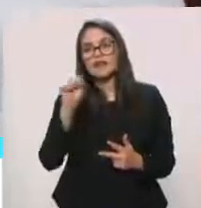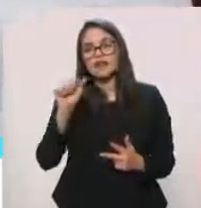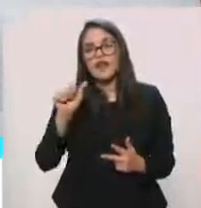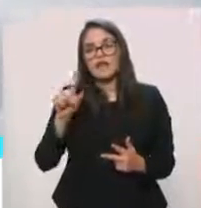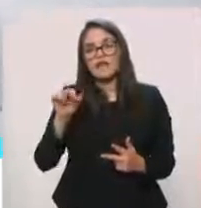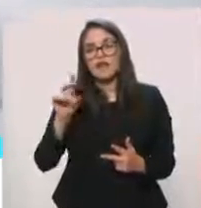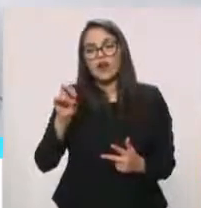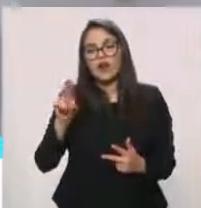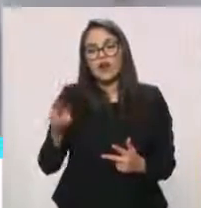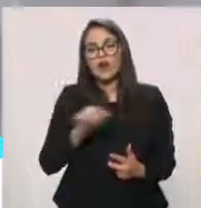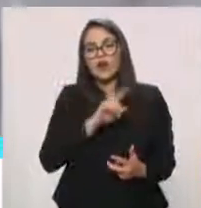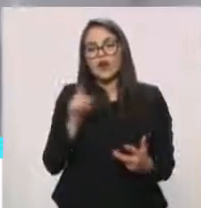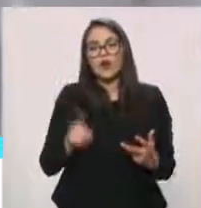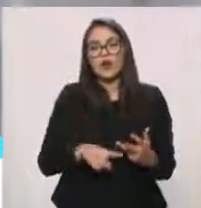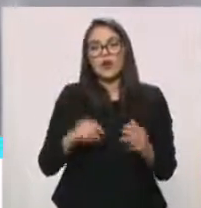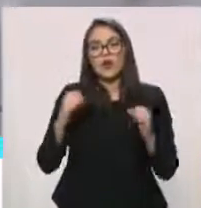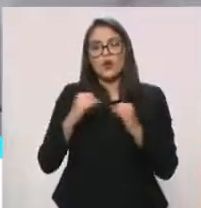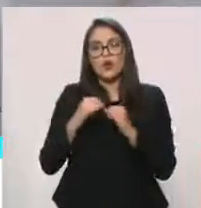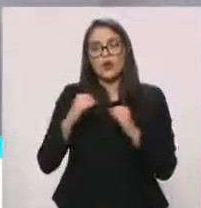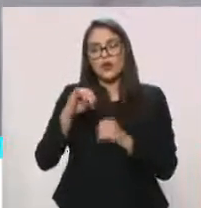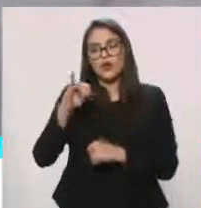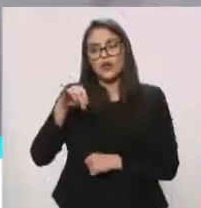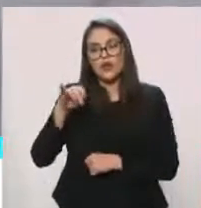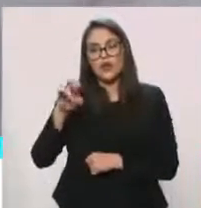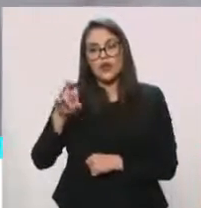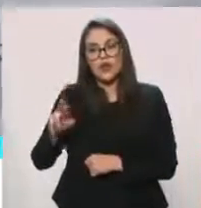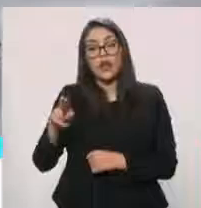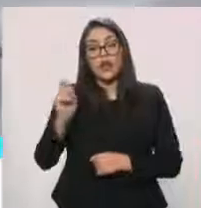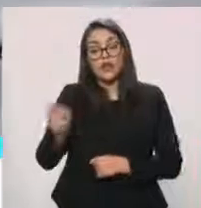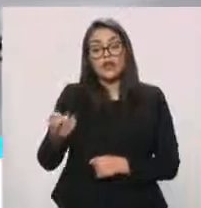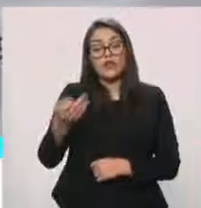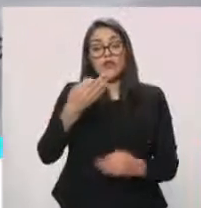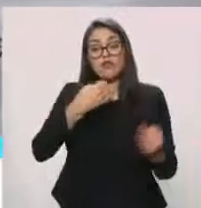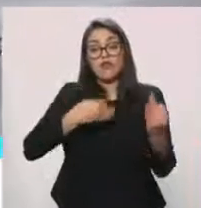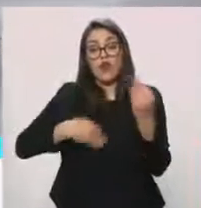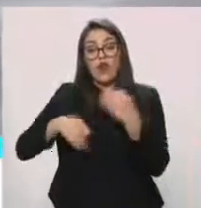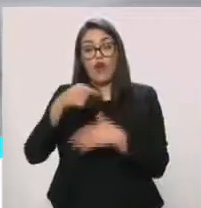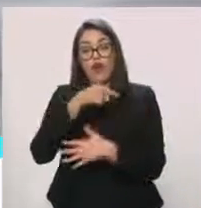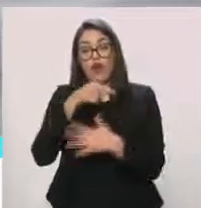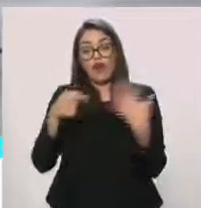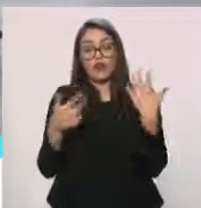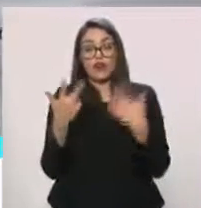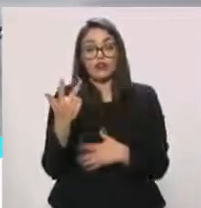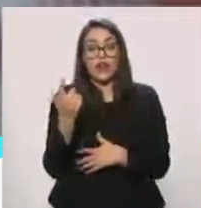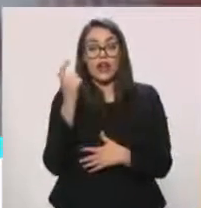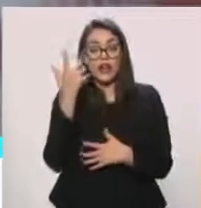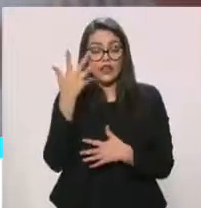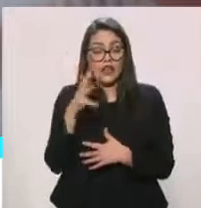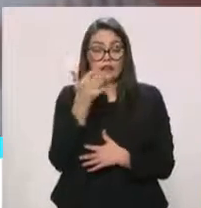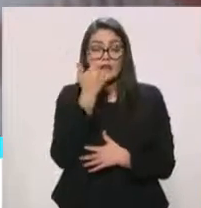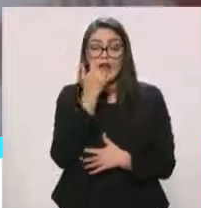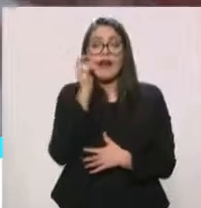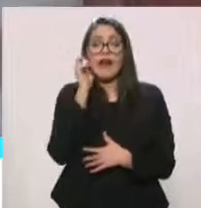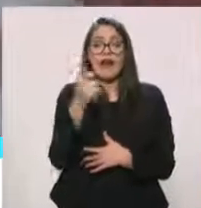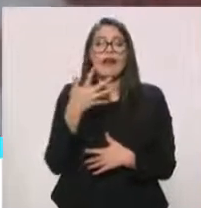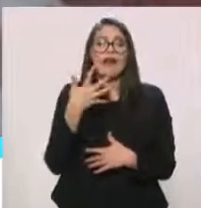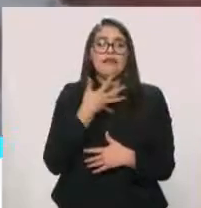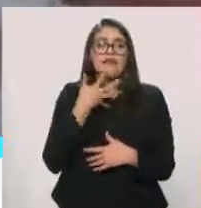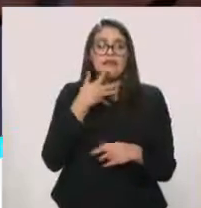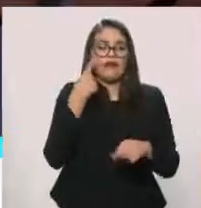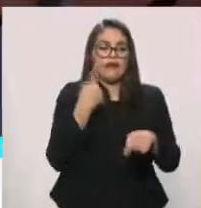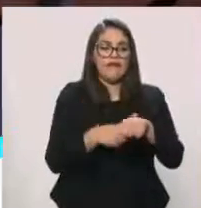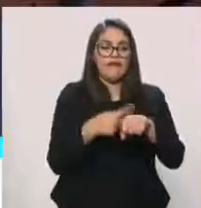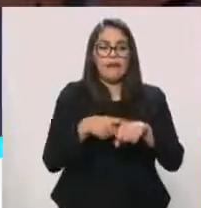Nacional de Enfermedades Respiratorias, todos ellos que tienen pacientes con COVID. Antes de que nos